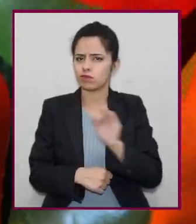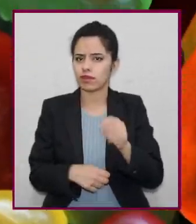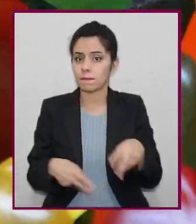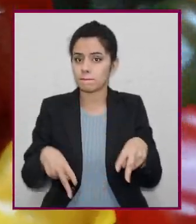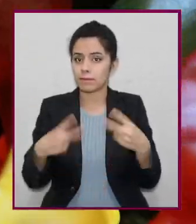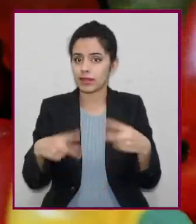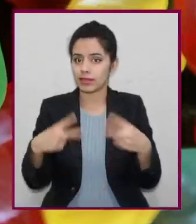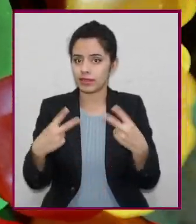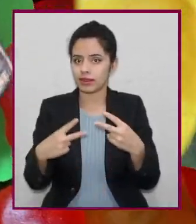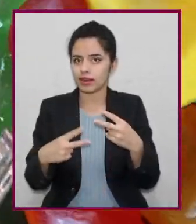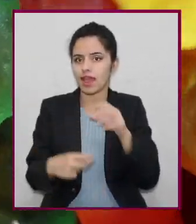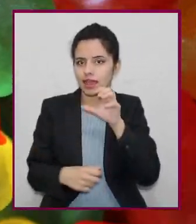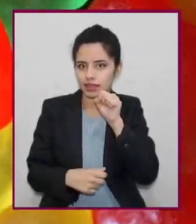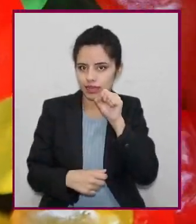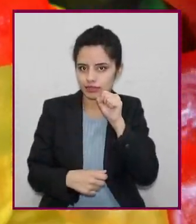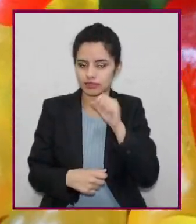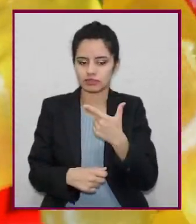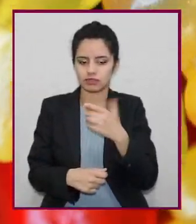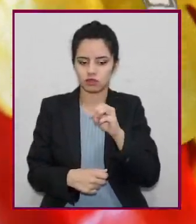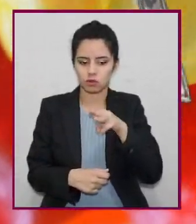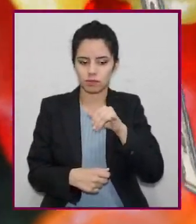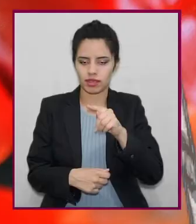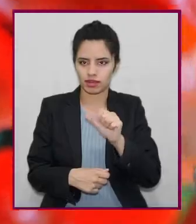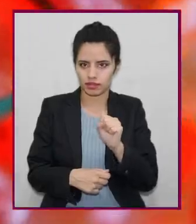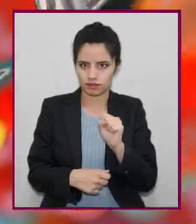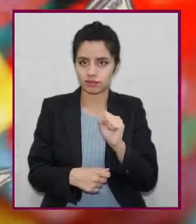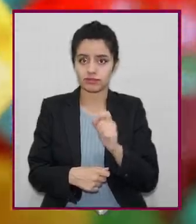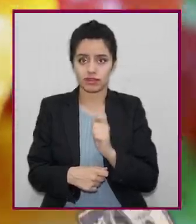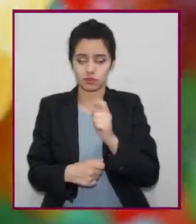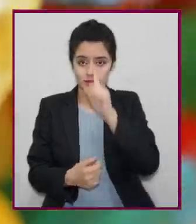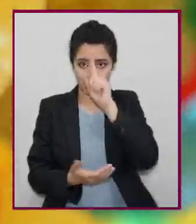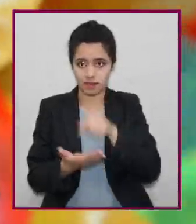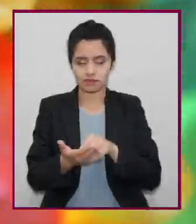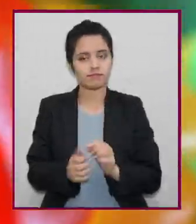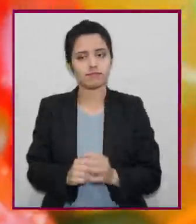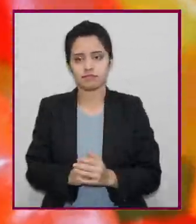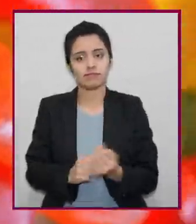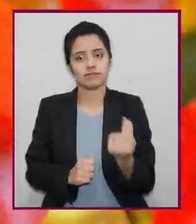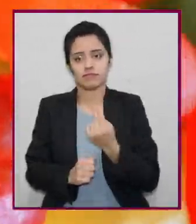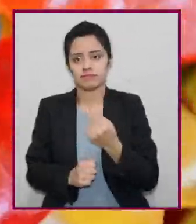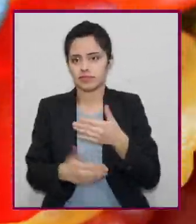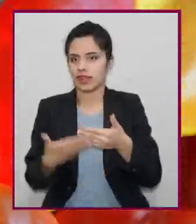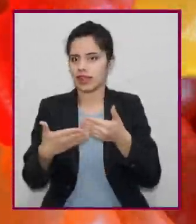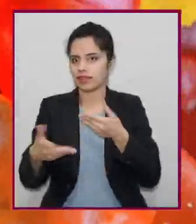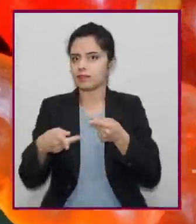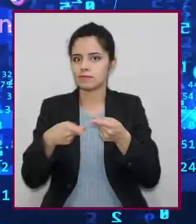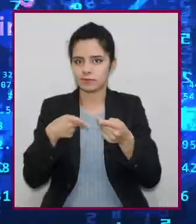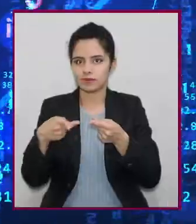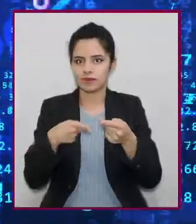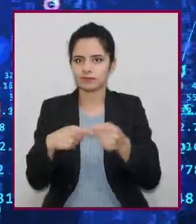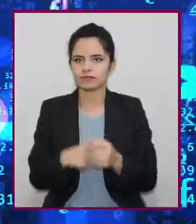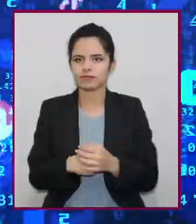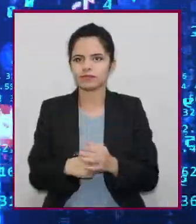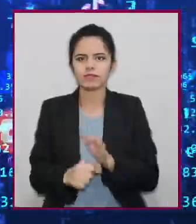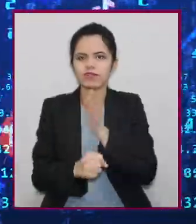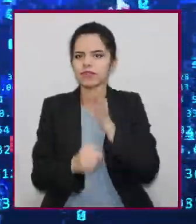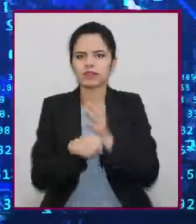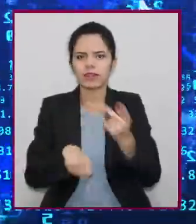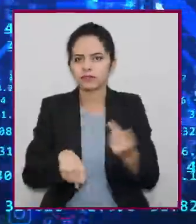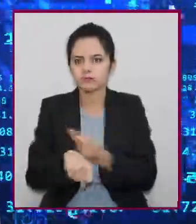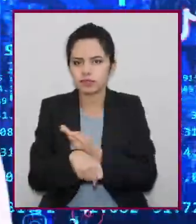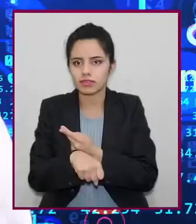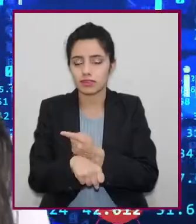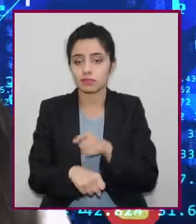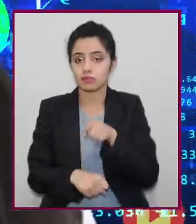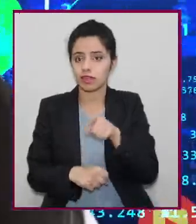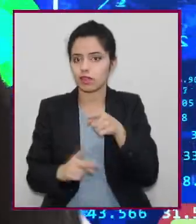sacamos buena ganancia de la vendimia de gomitas, pero las finanzas no son cuestión de sentir o creer, sino de saber. Lo que ahorita nos está pasando